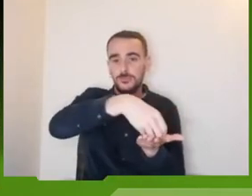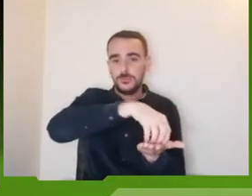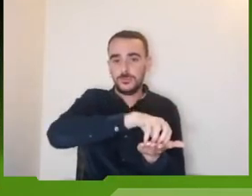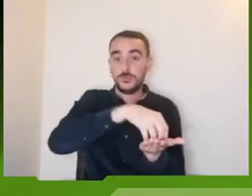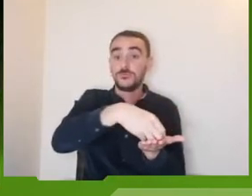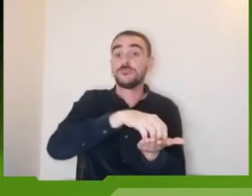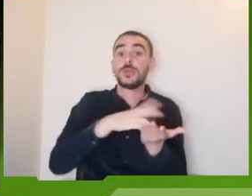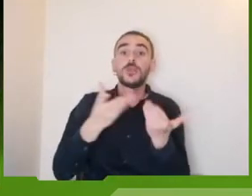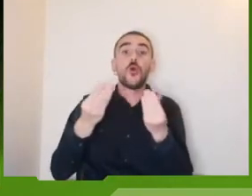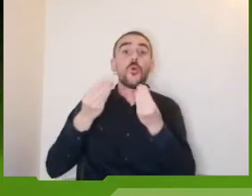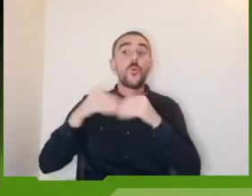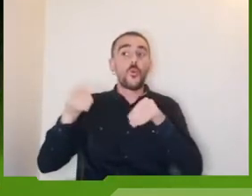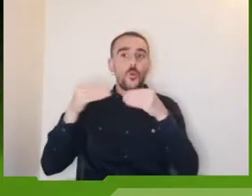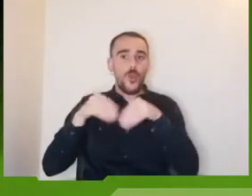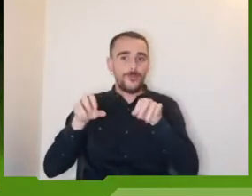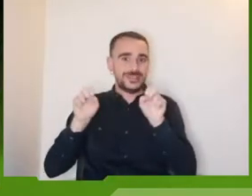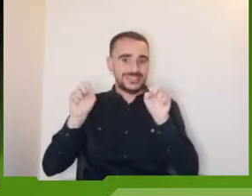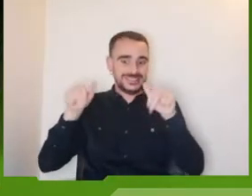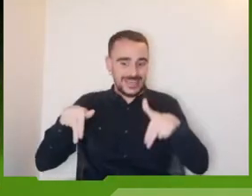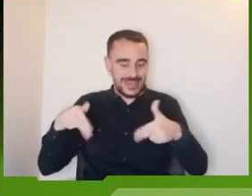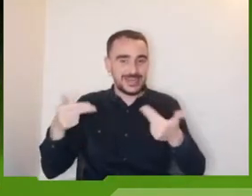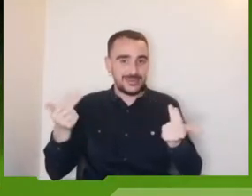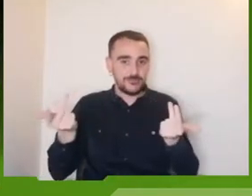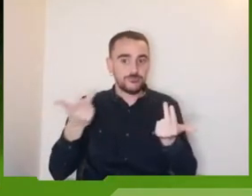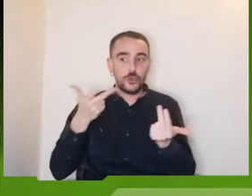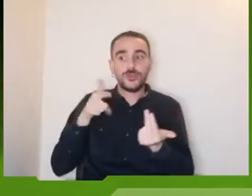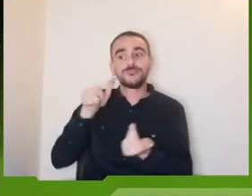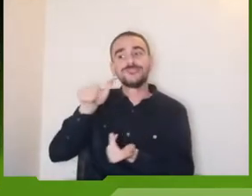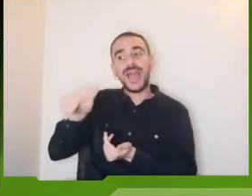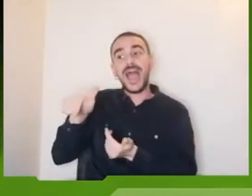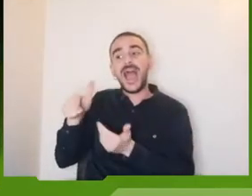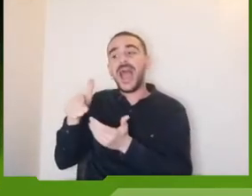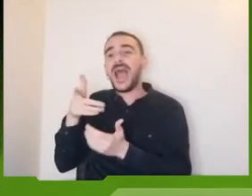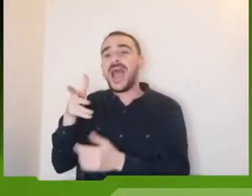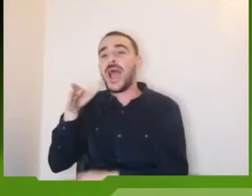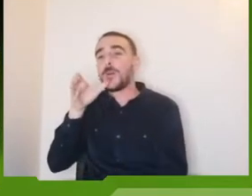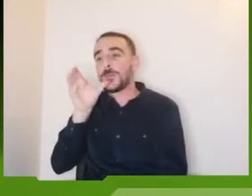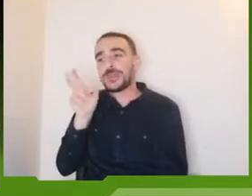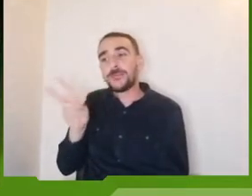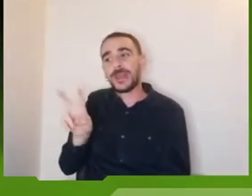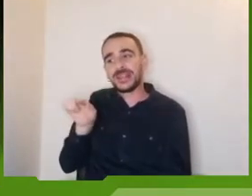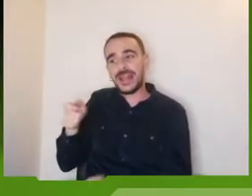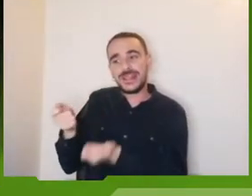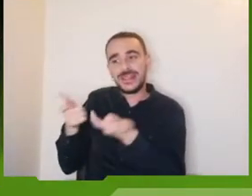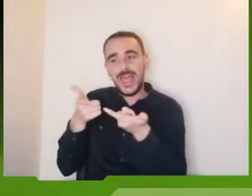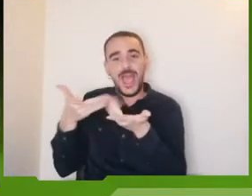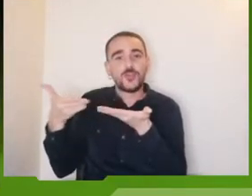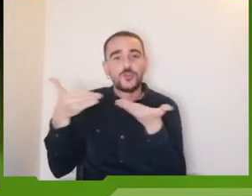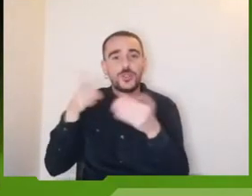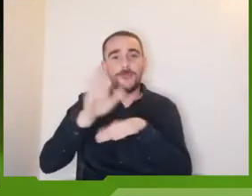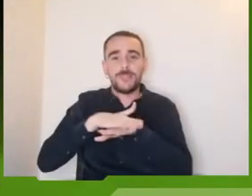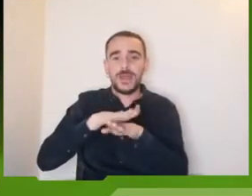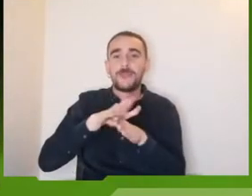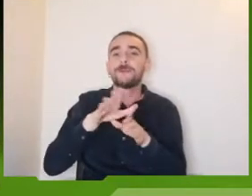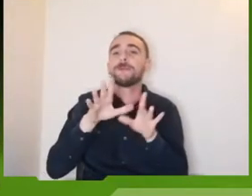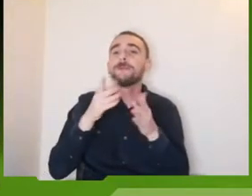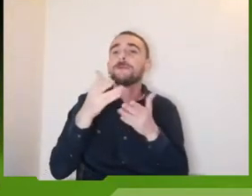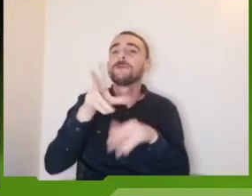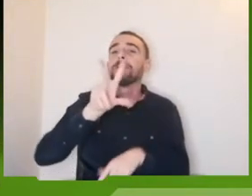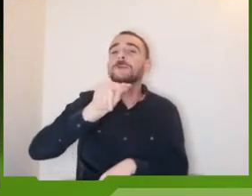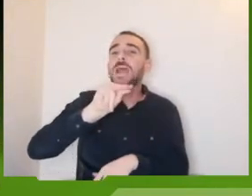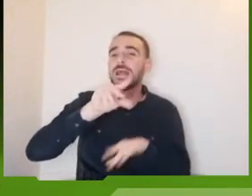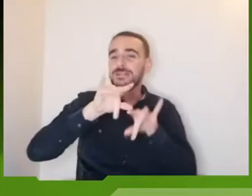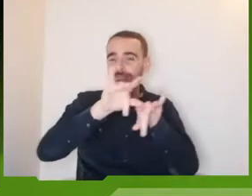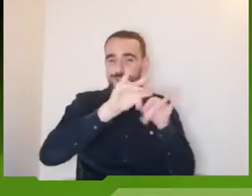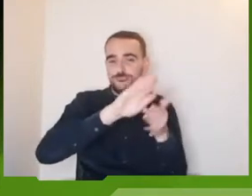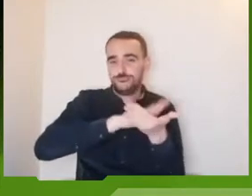enganche bien el pan y que quede una cantidad más gordita de pan, que está muy rico. ¡Qué ilusión!